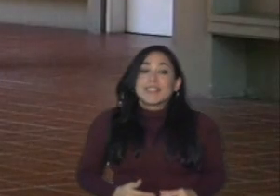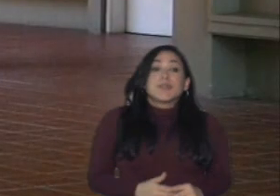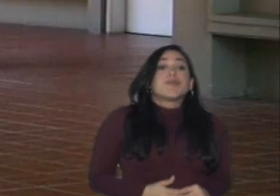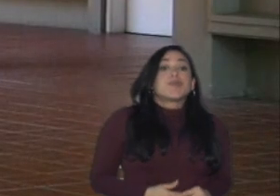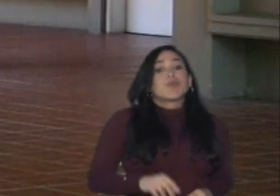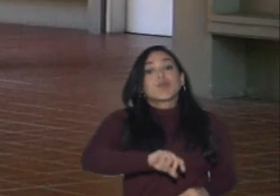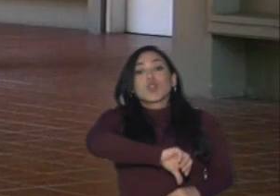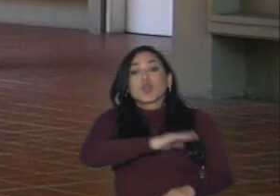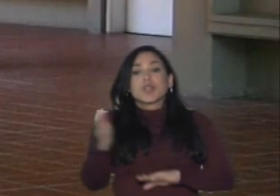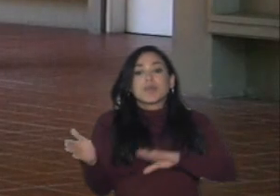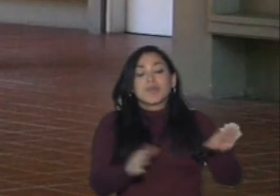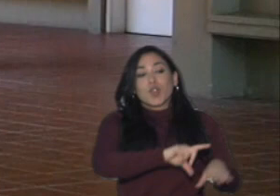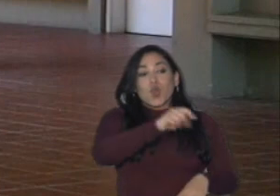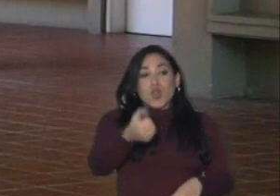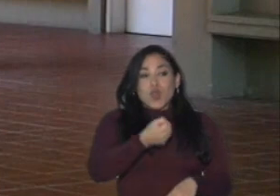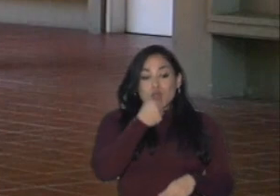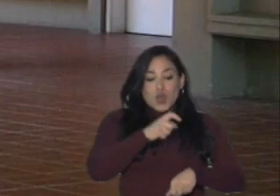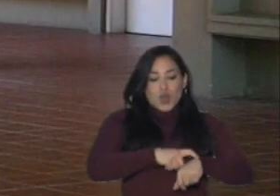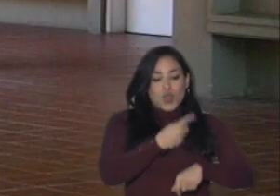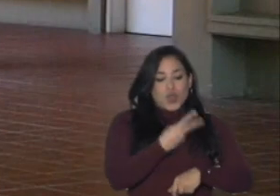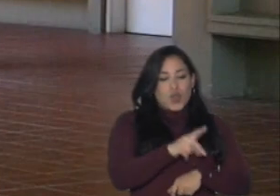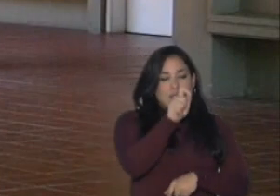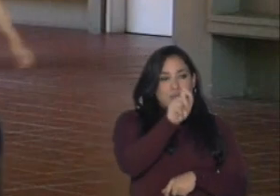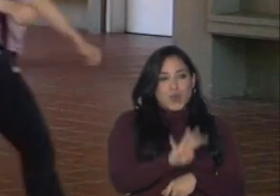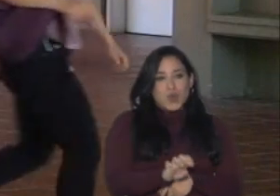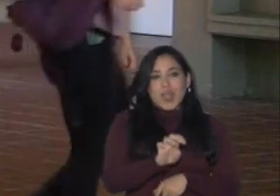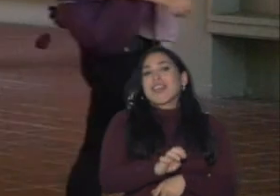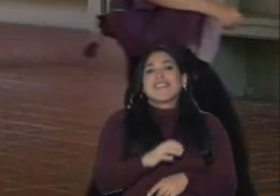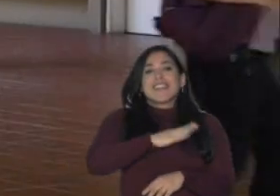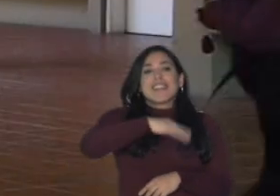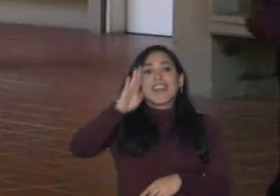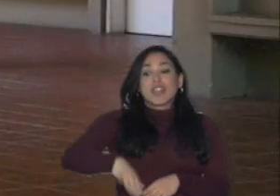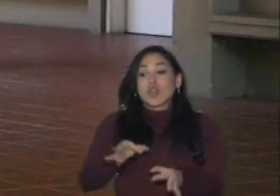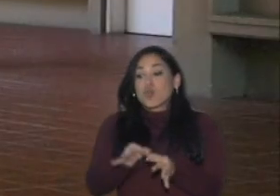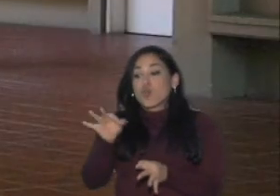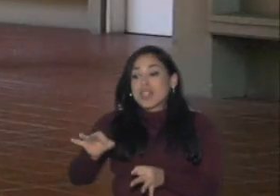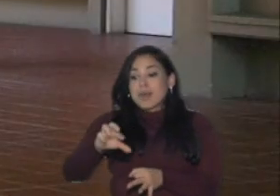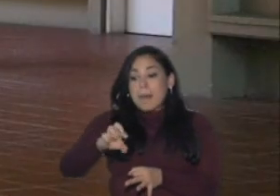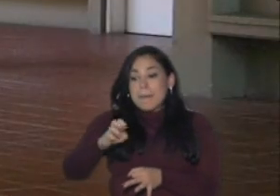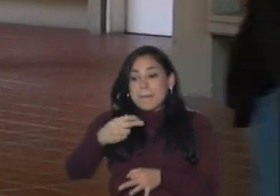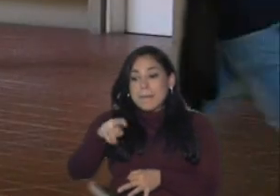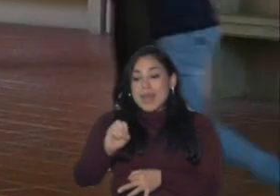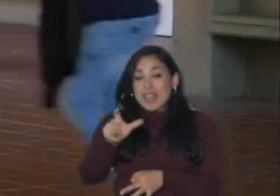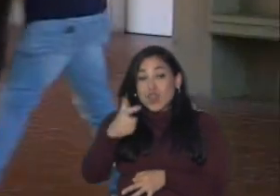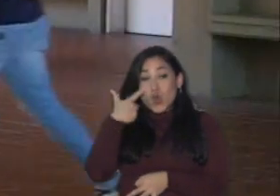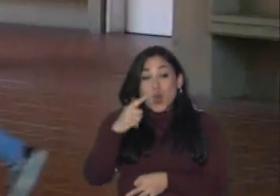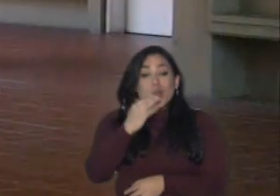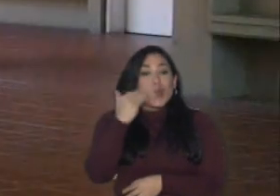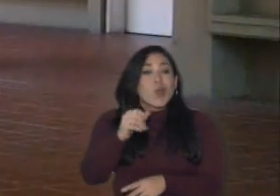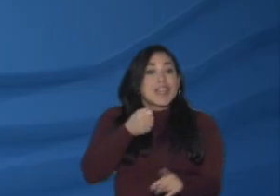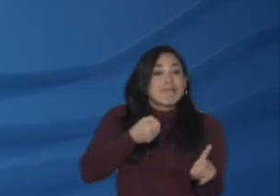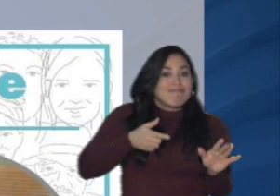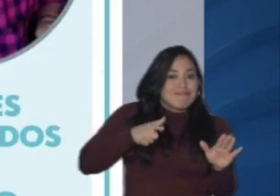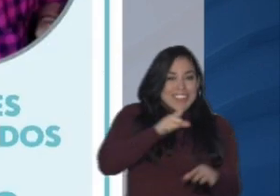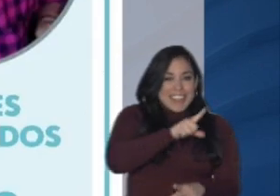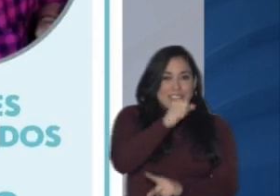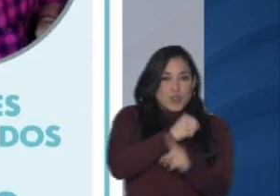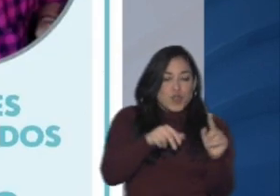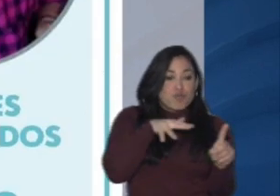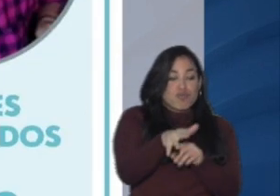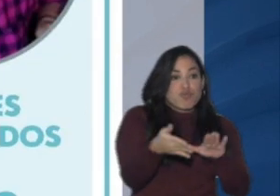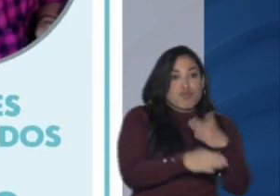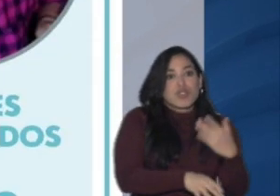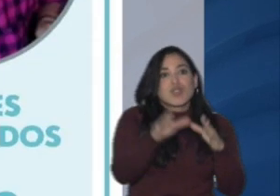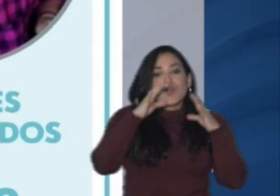otras noticias de Antioquia, a las 12:09 del mediodía hay conmoción en el municipio de El Peñol por el asesinato de una lideresa social.